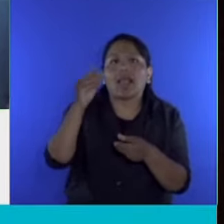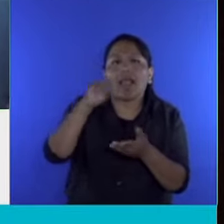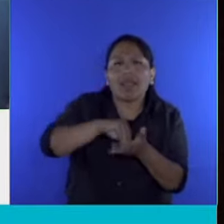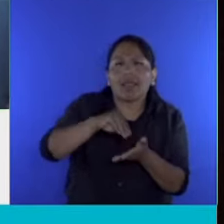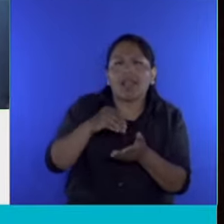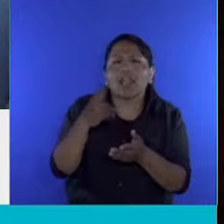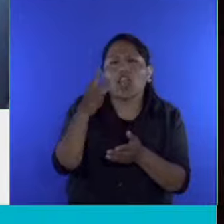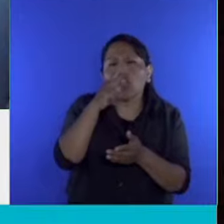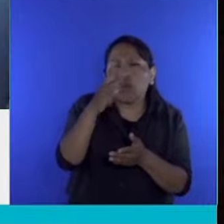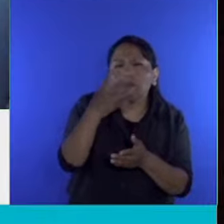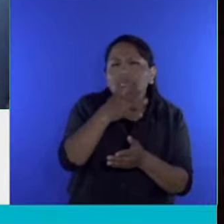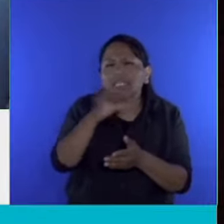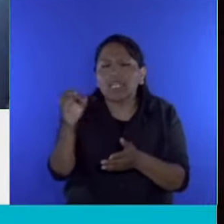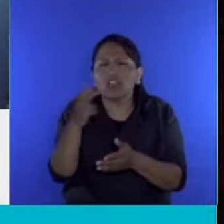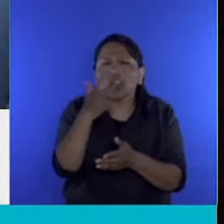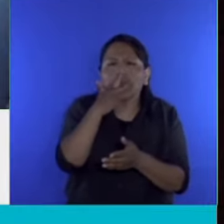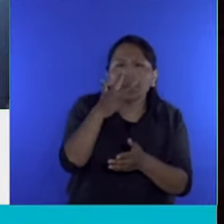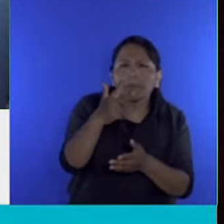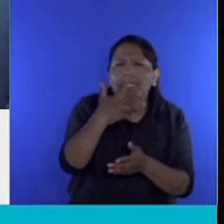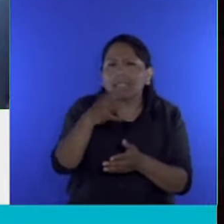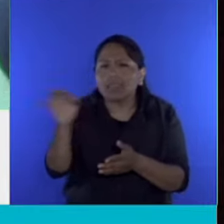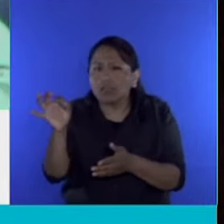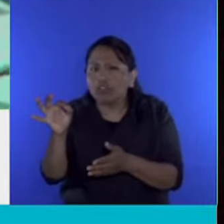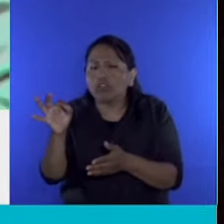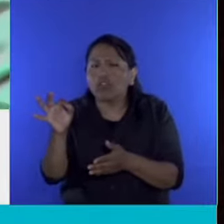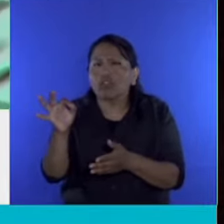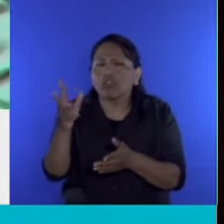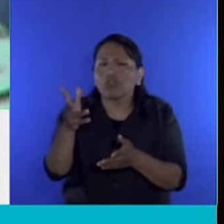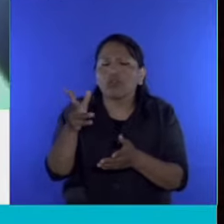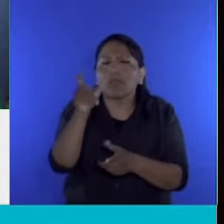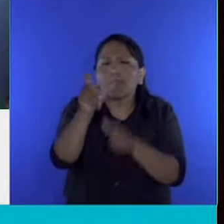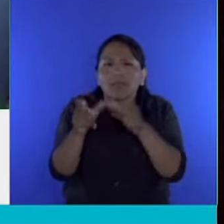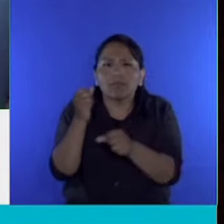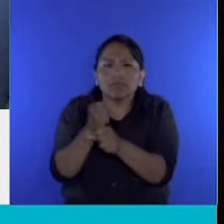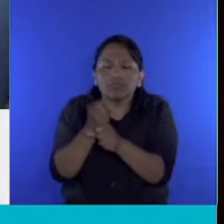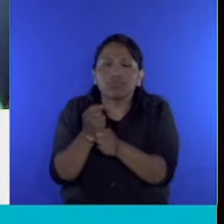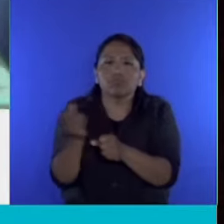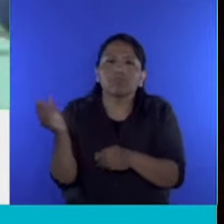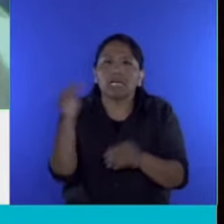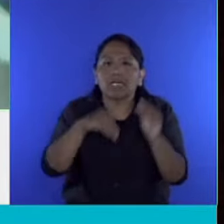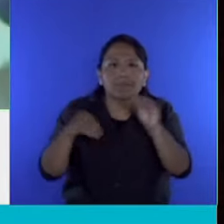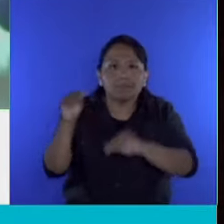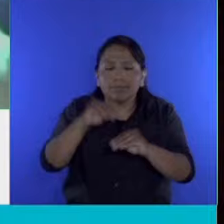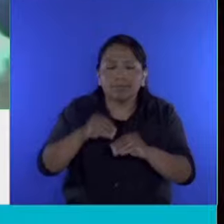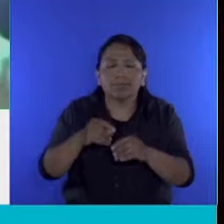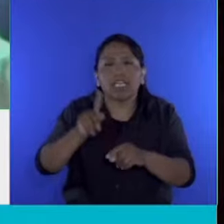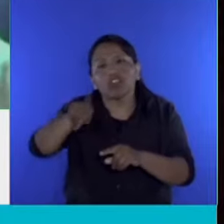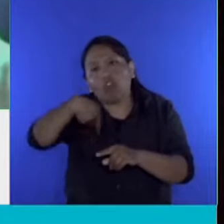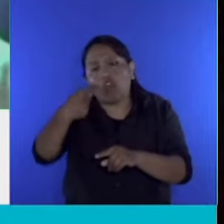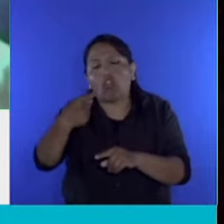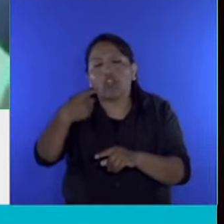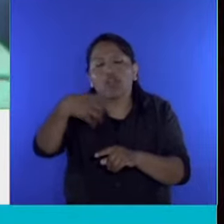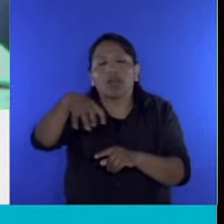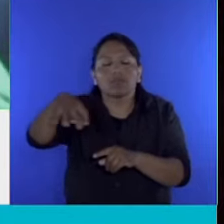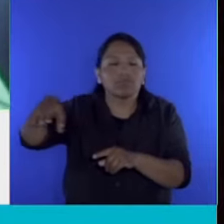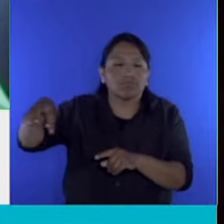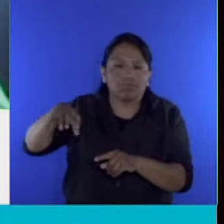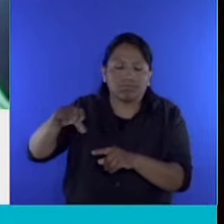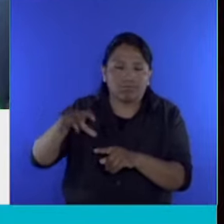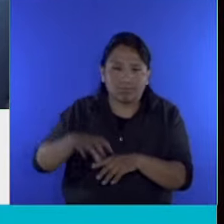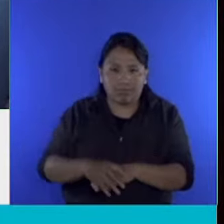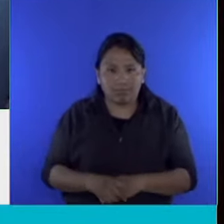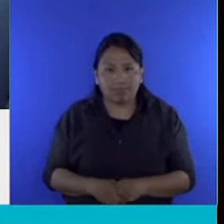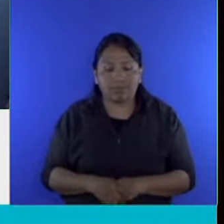2500 y 3500 empleos adicionales en otros en forma